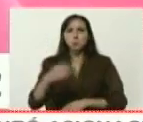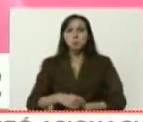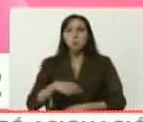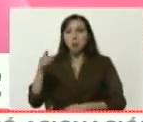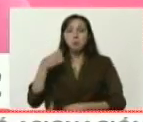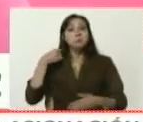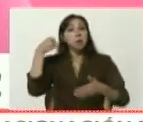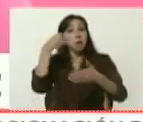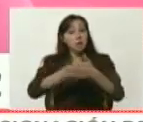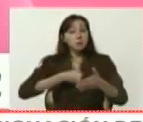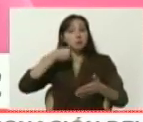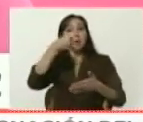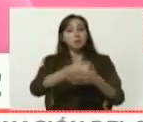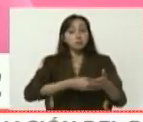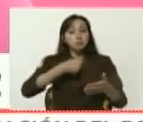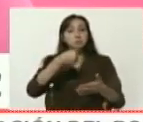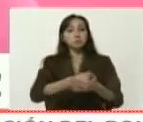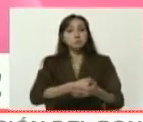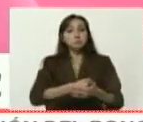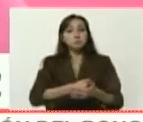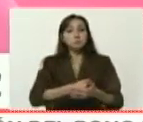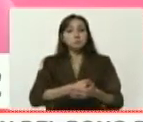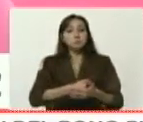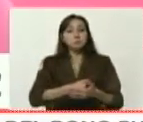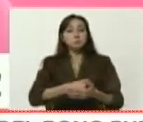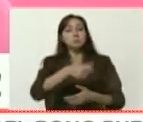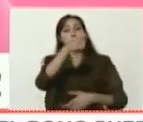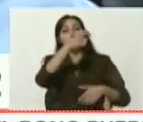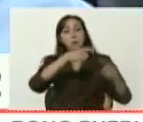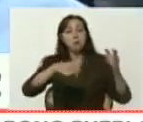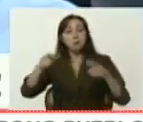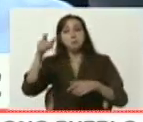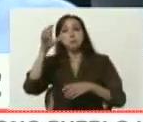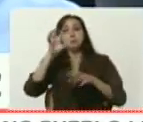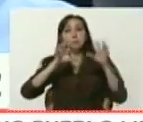batallar con los halcones de la muerte.